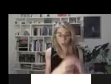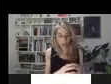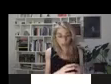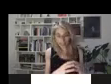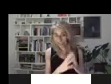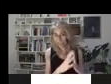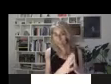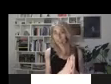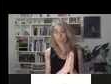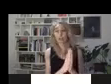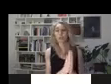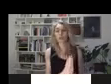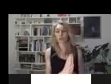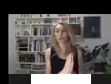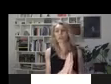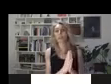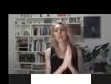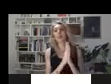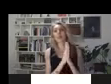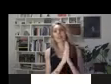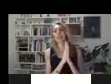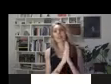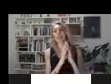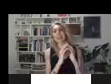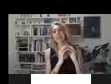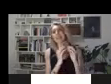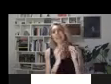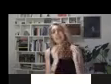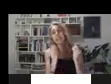Eso es como una característica que es muy importante poder